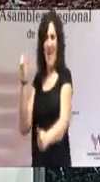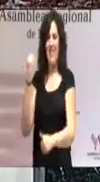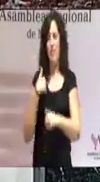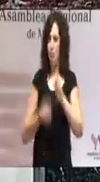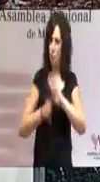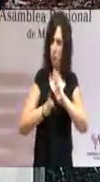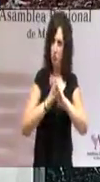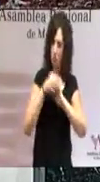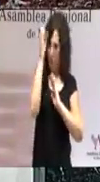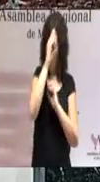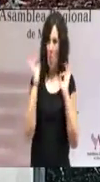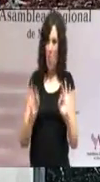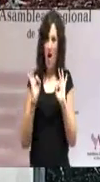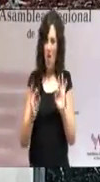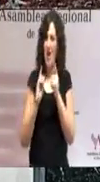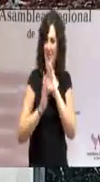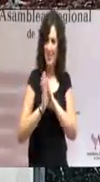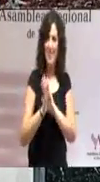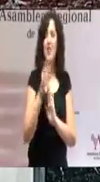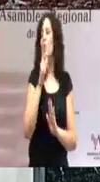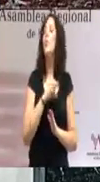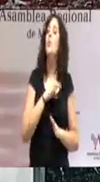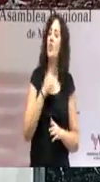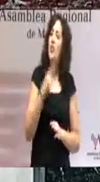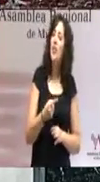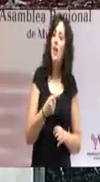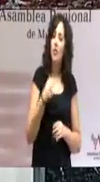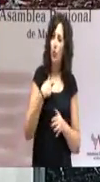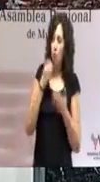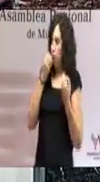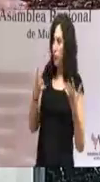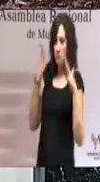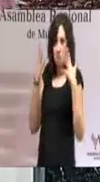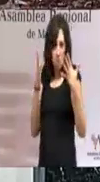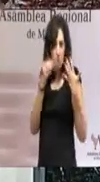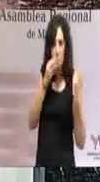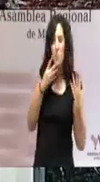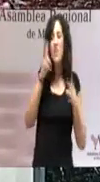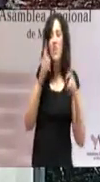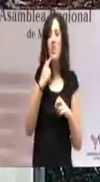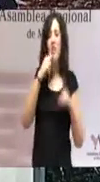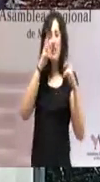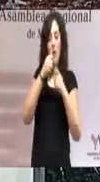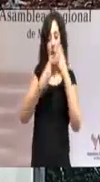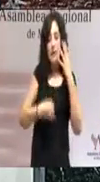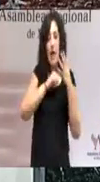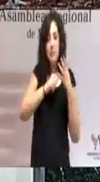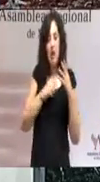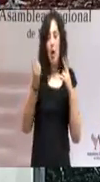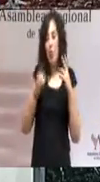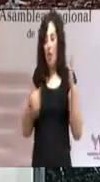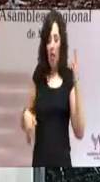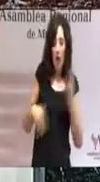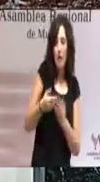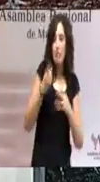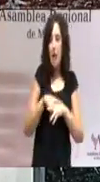clave. Usted dice, y a mí me parece bien, yo aplaudo, que se ha reducido la lista de espera en no sé cuánto tiempo,